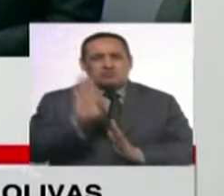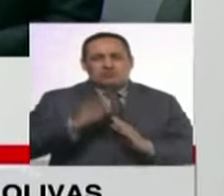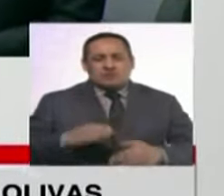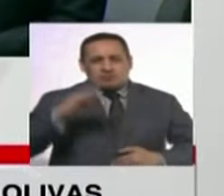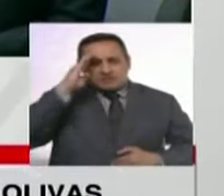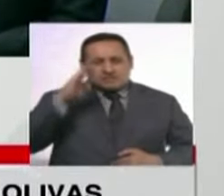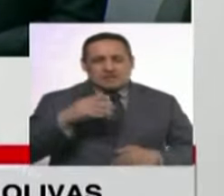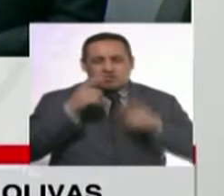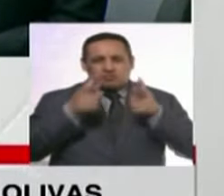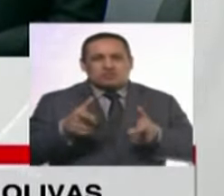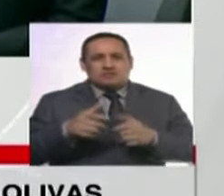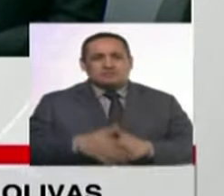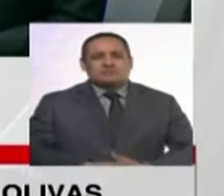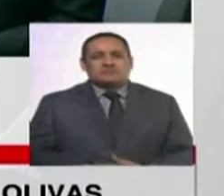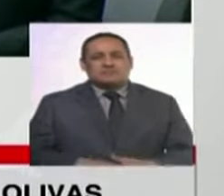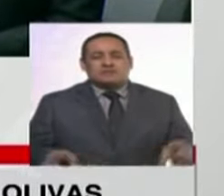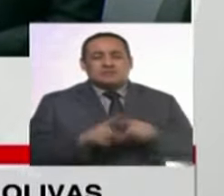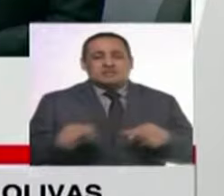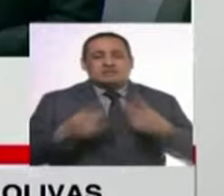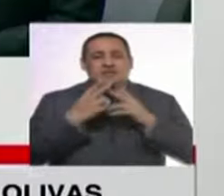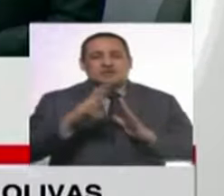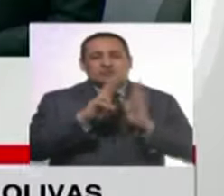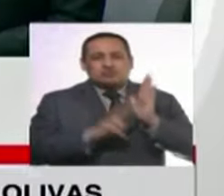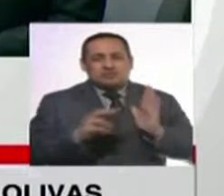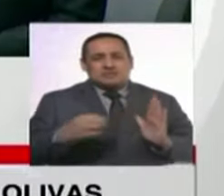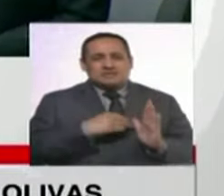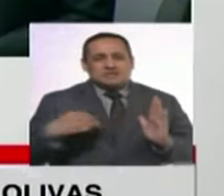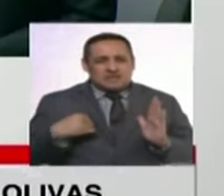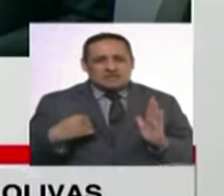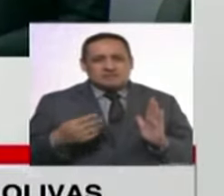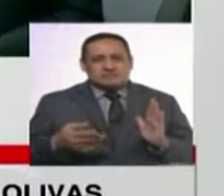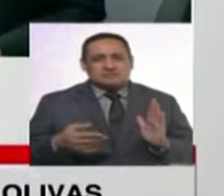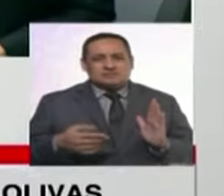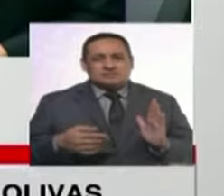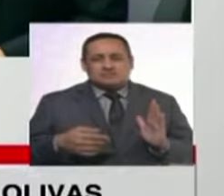contra la resolución y ministeriales